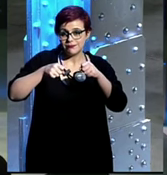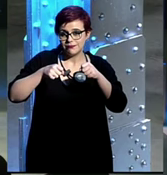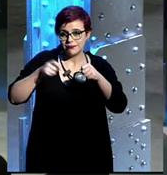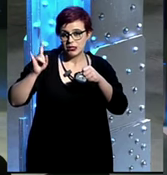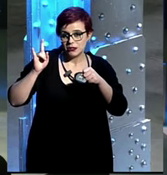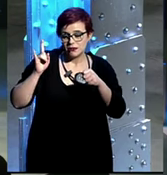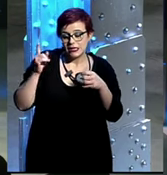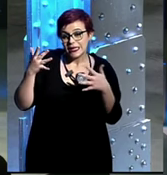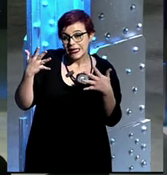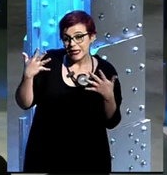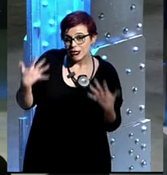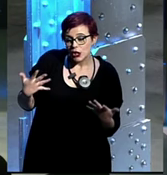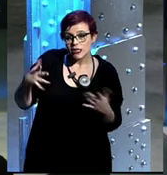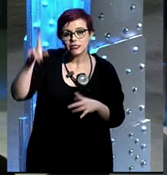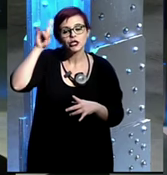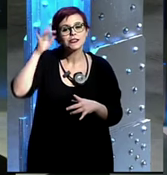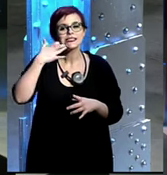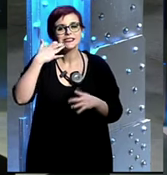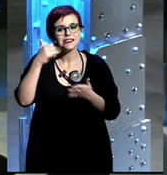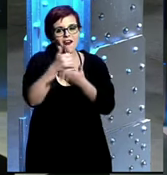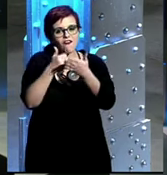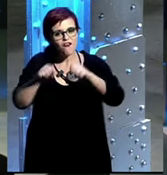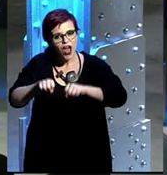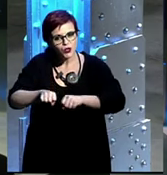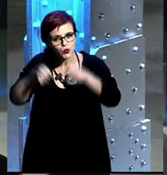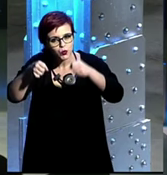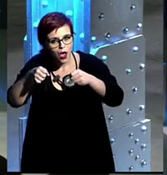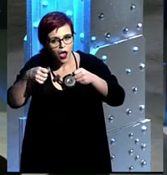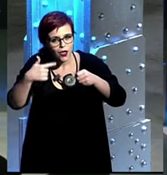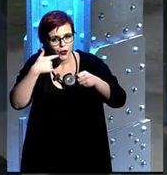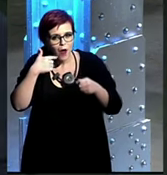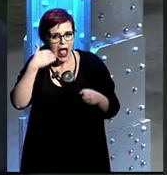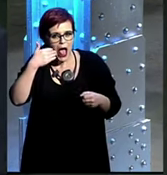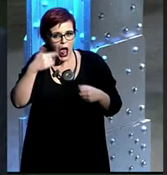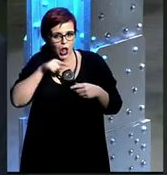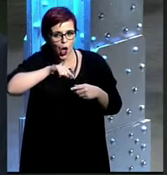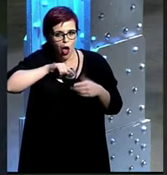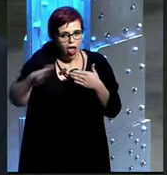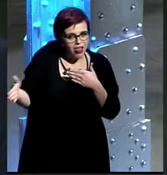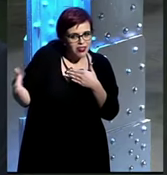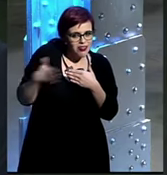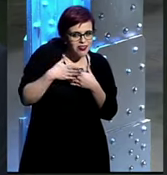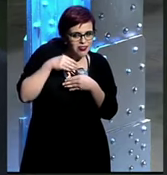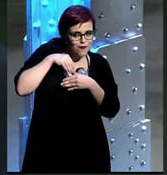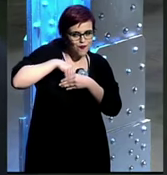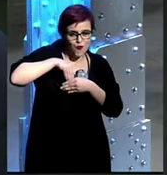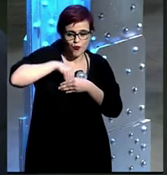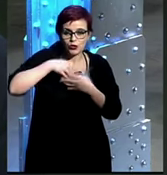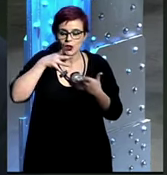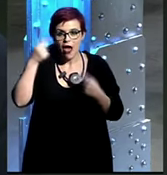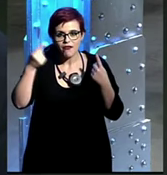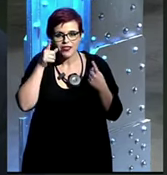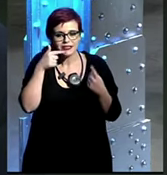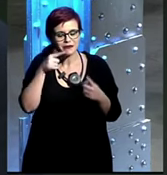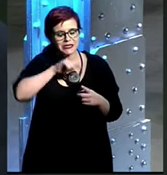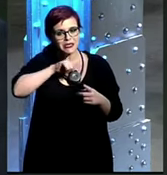impresión de que tenemos que hablar de unas fracturas tan íntimas y casi me da la sensación de tener que bajar